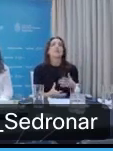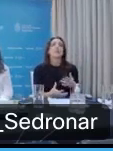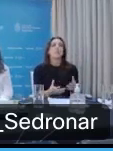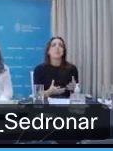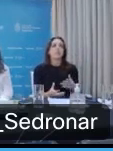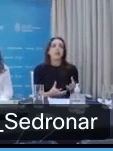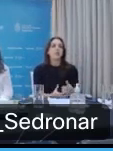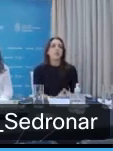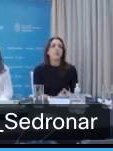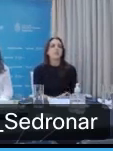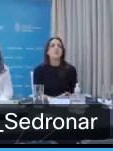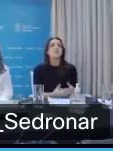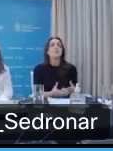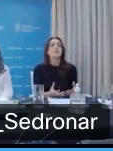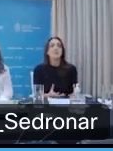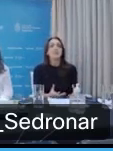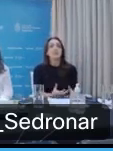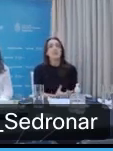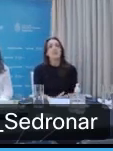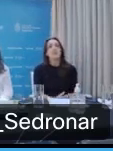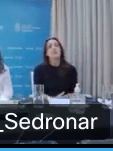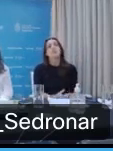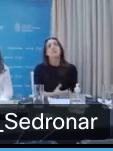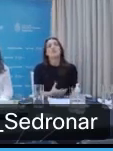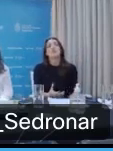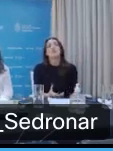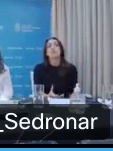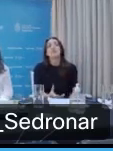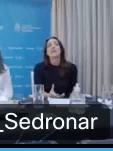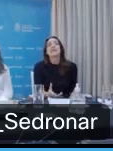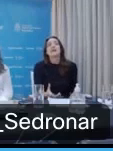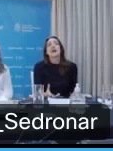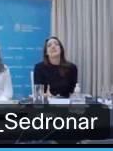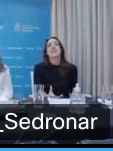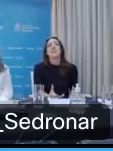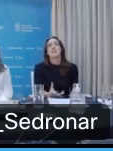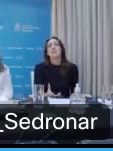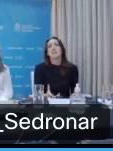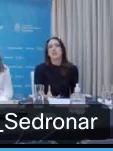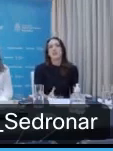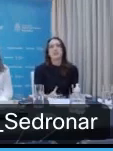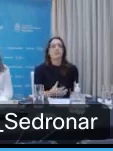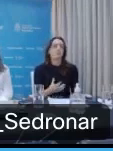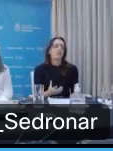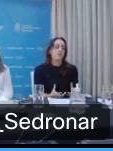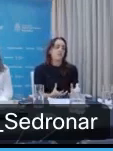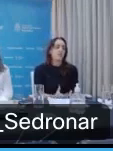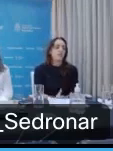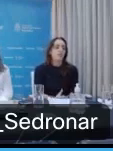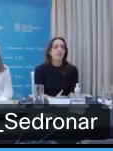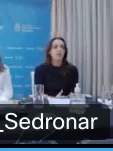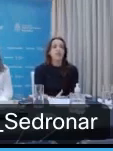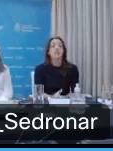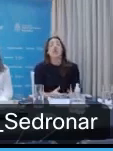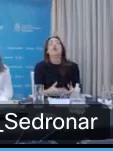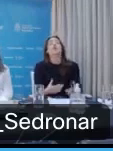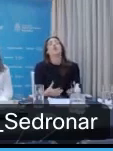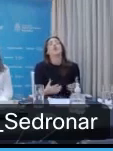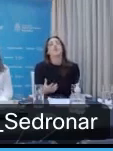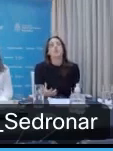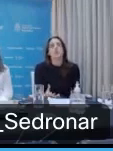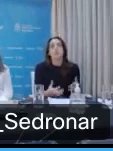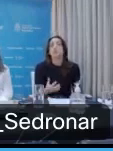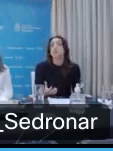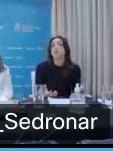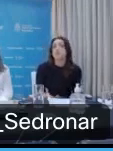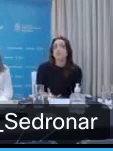ahí los consumos están como más permitidos, ¿no? Y cuando una mujer consume hay cierto reparo, ¿no? Ustedes habrán escuchado alguna frase, bueno, ahora